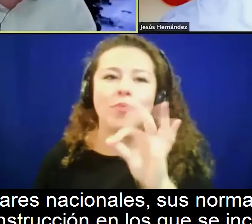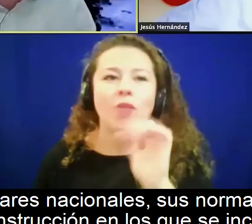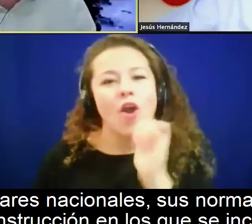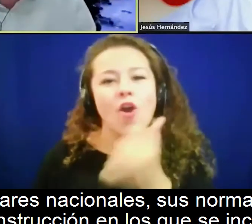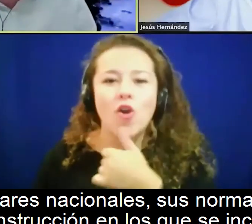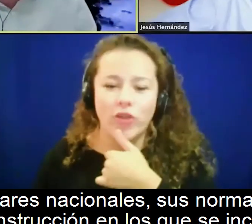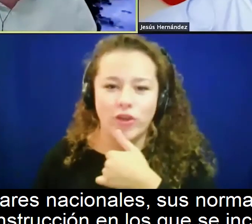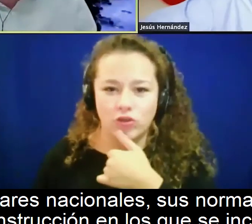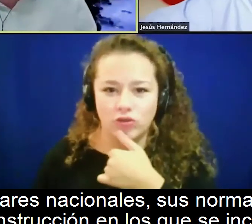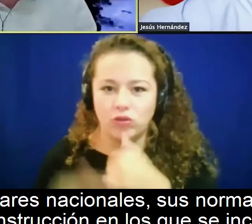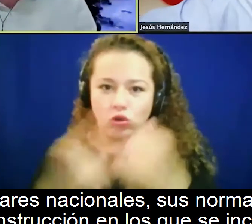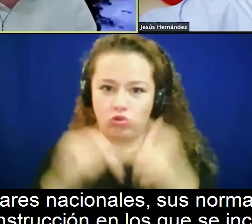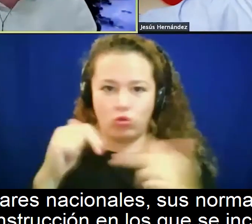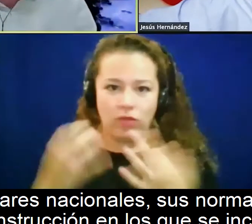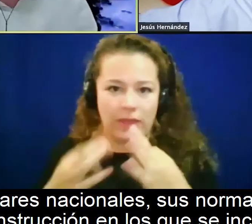la accesibilidad.